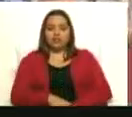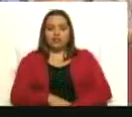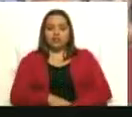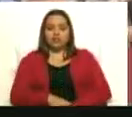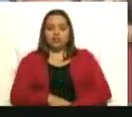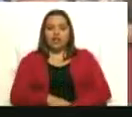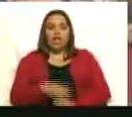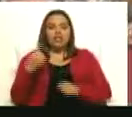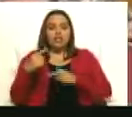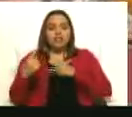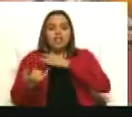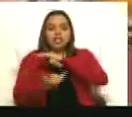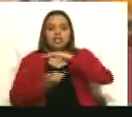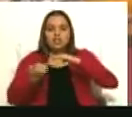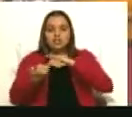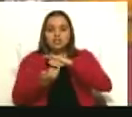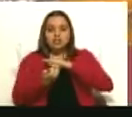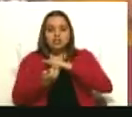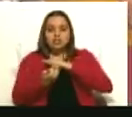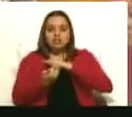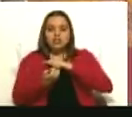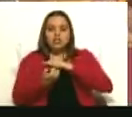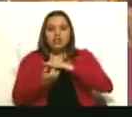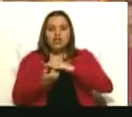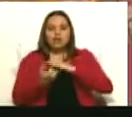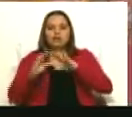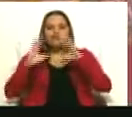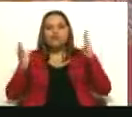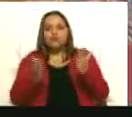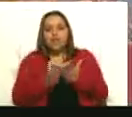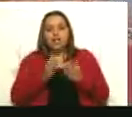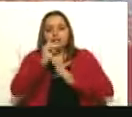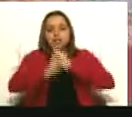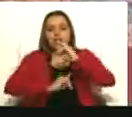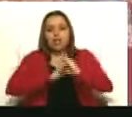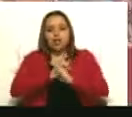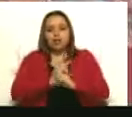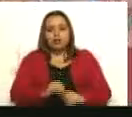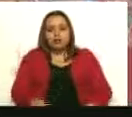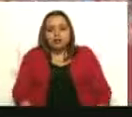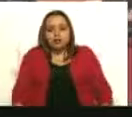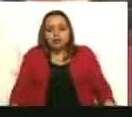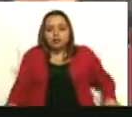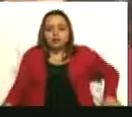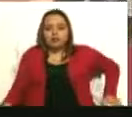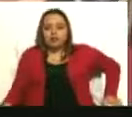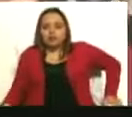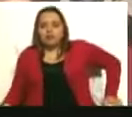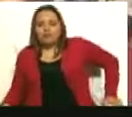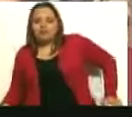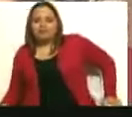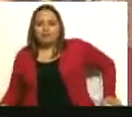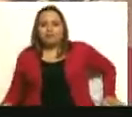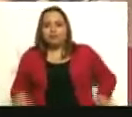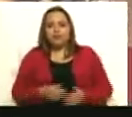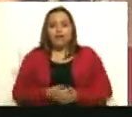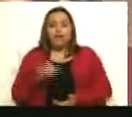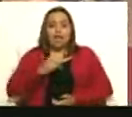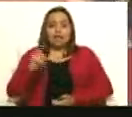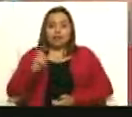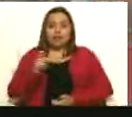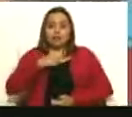los organismos mundiales, internacionales, lo que le corresponde a nuestra